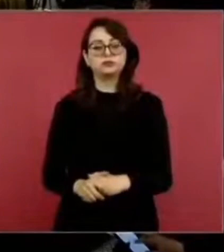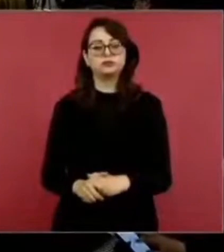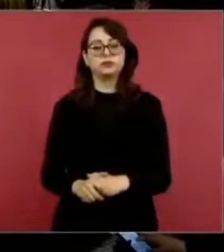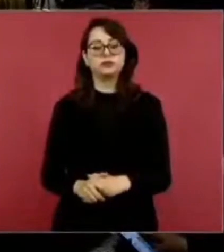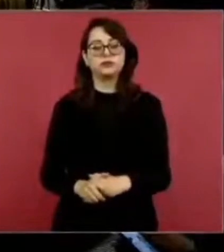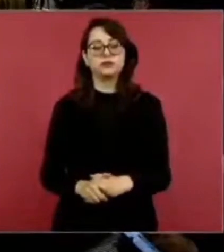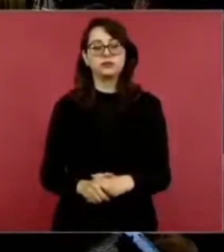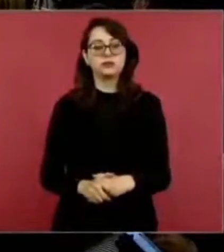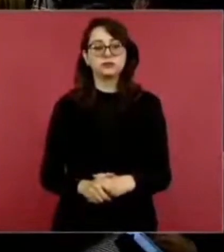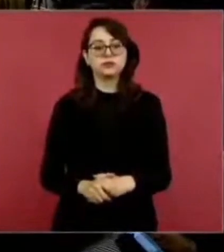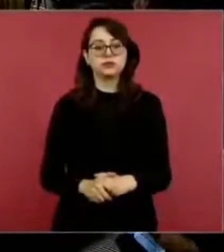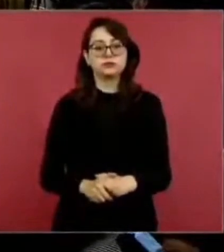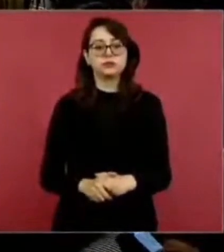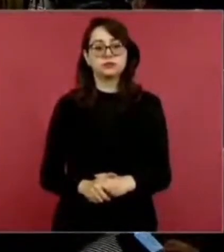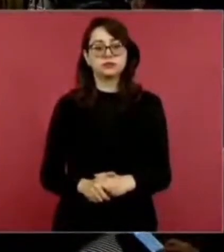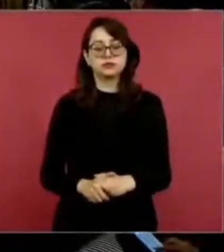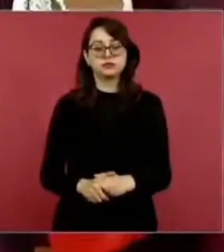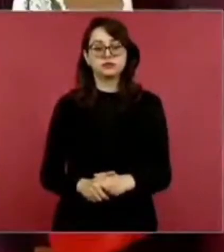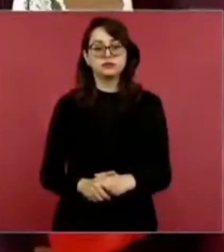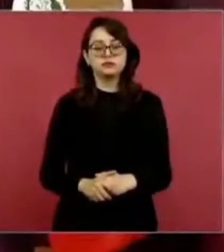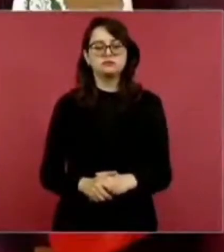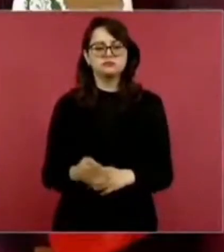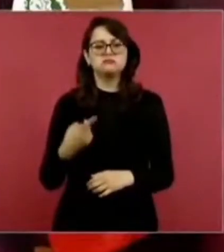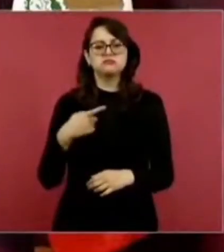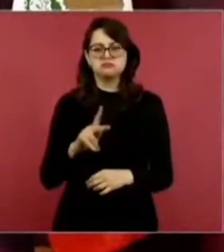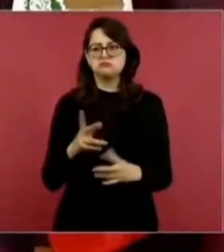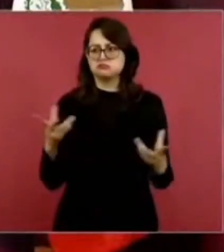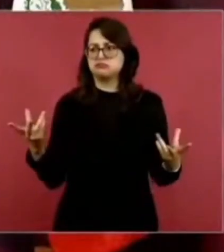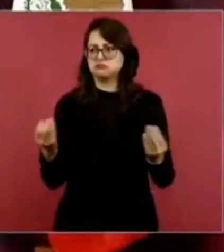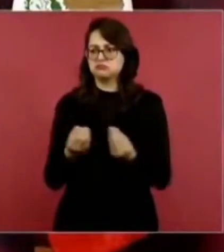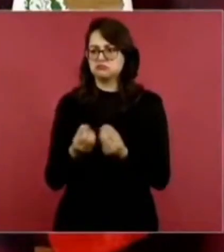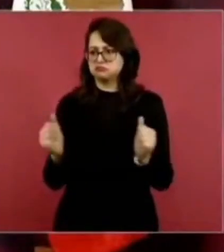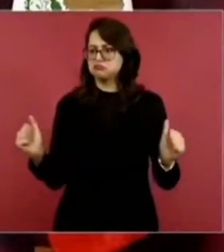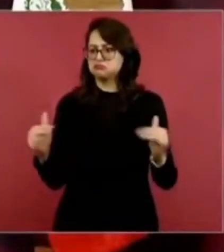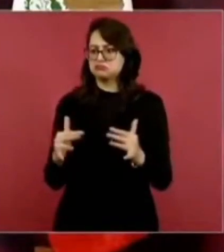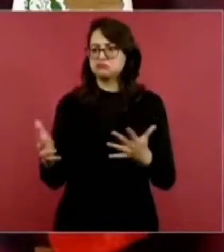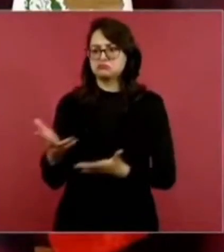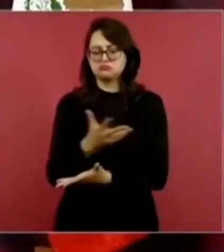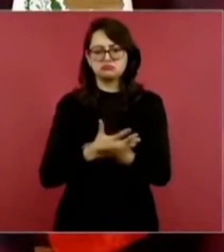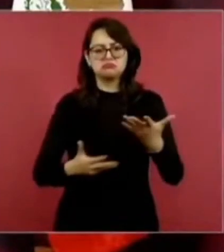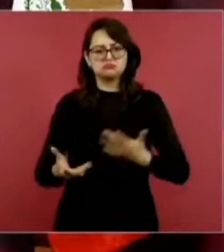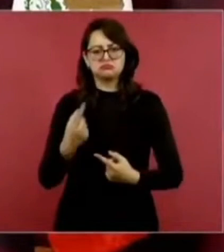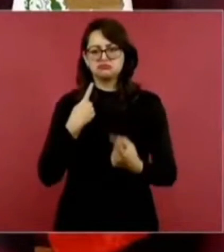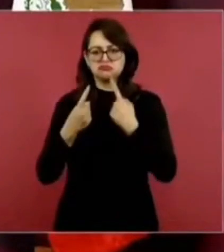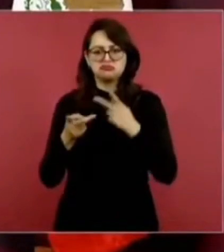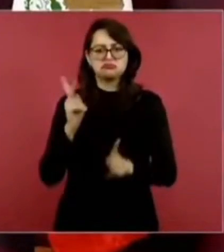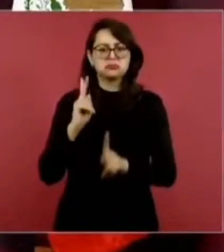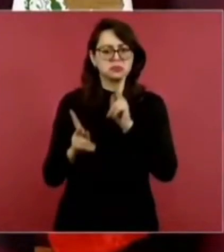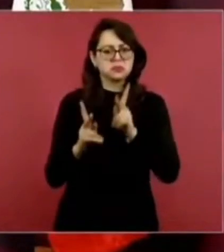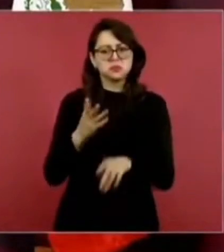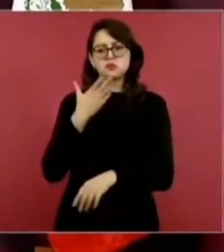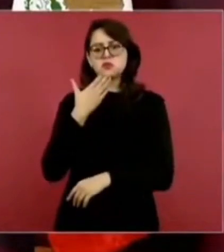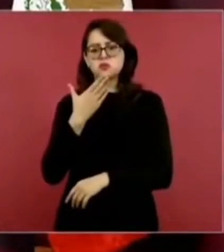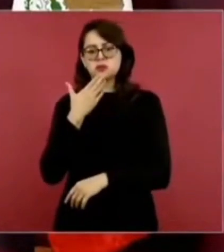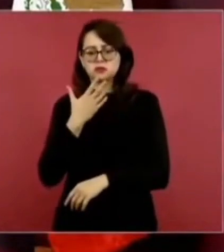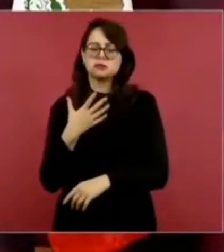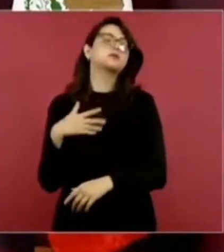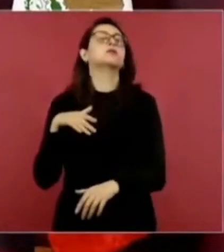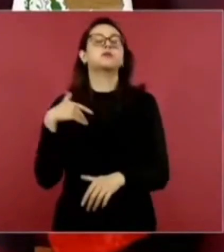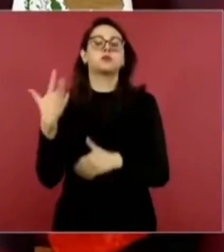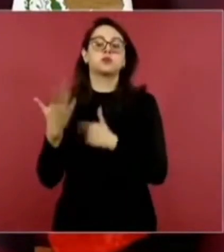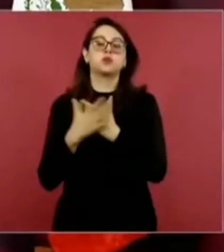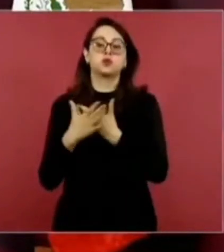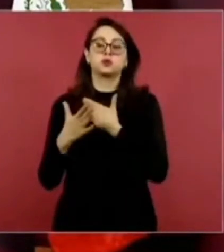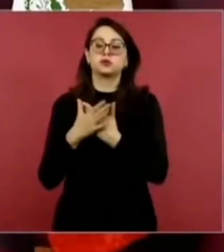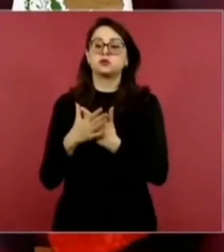pues fue muy bueno el encuentro y vamos a seguir invitando a Nicaragua y tenemos que invitar